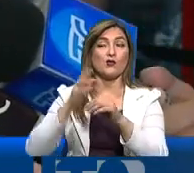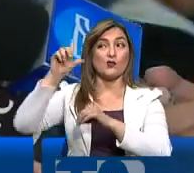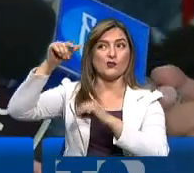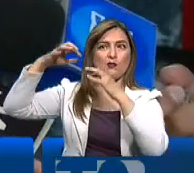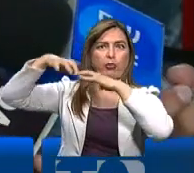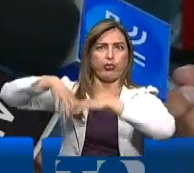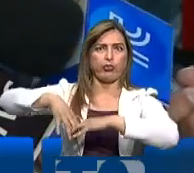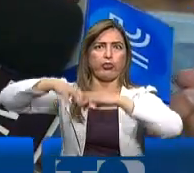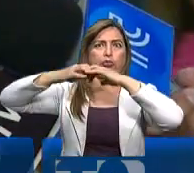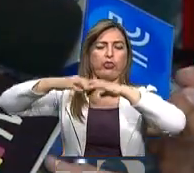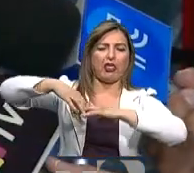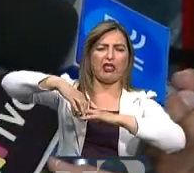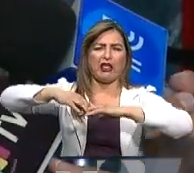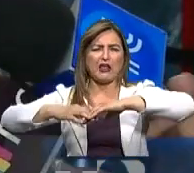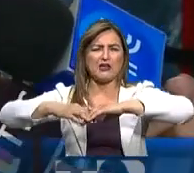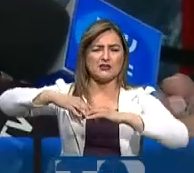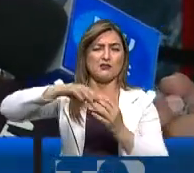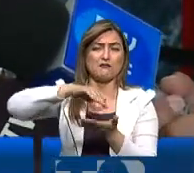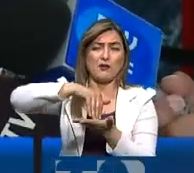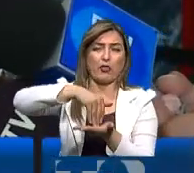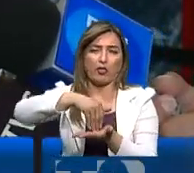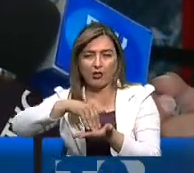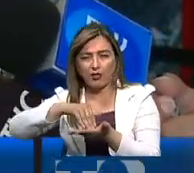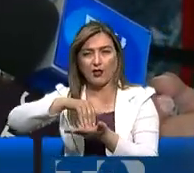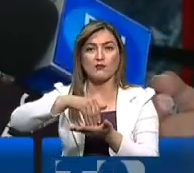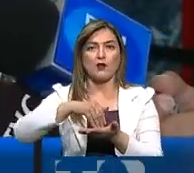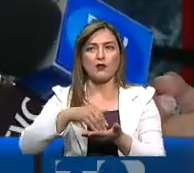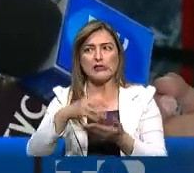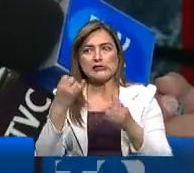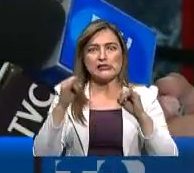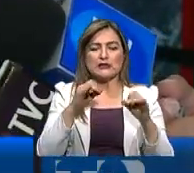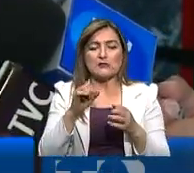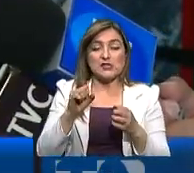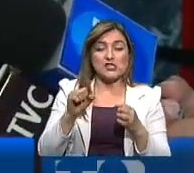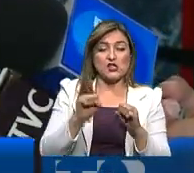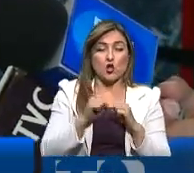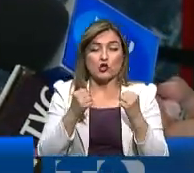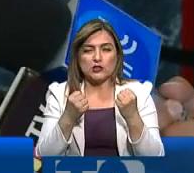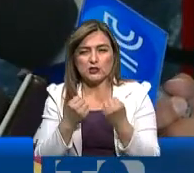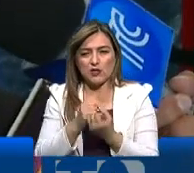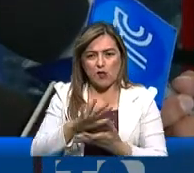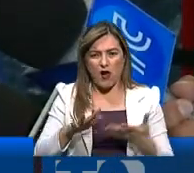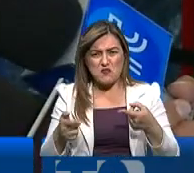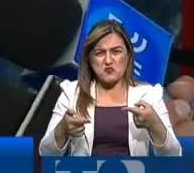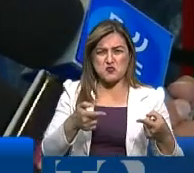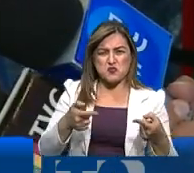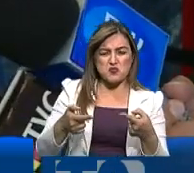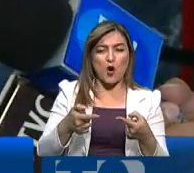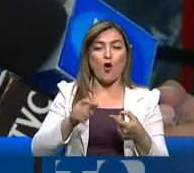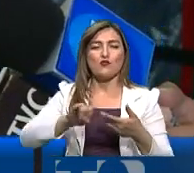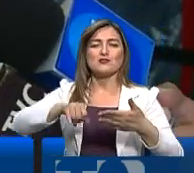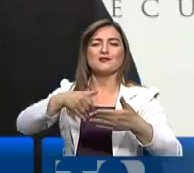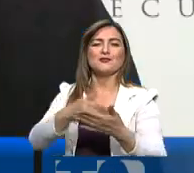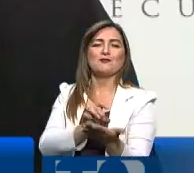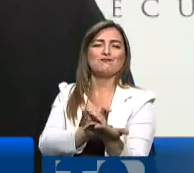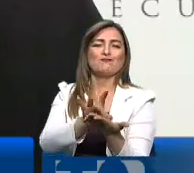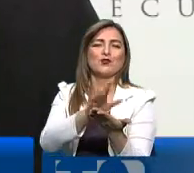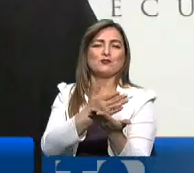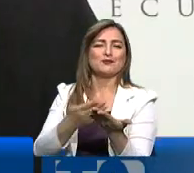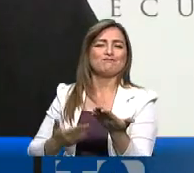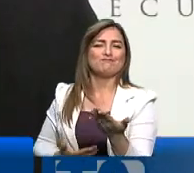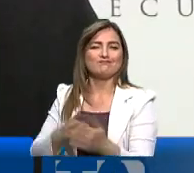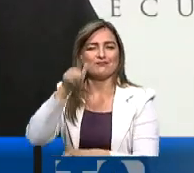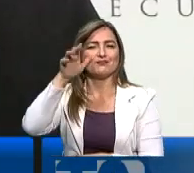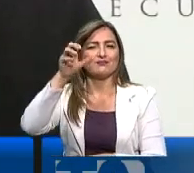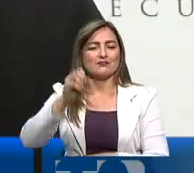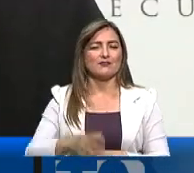país. Para eso tratar de generar una idea de conmoción social y justificar lo que pretendían hacer, destituir al presidente de la República. Lo que hacemos